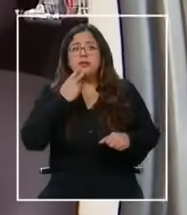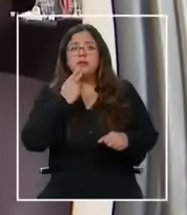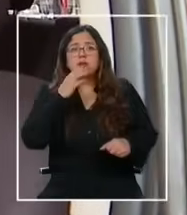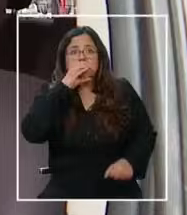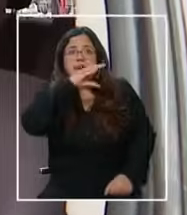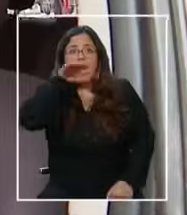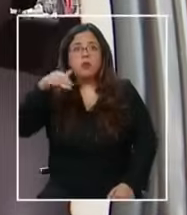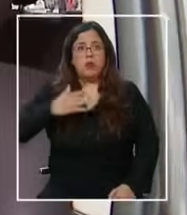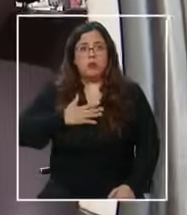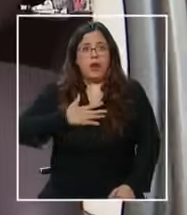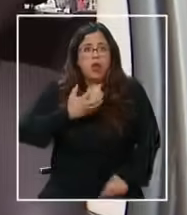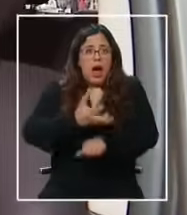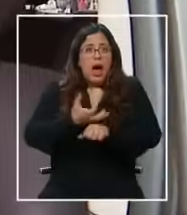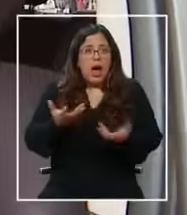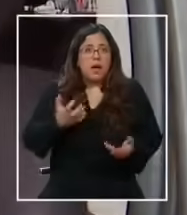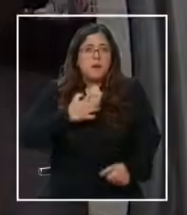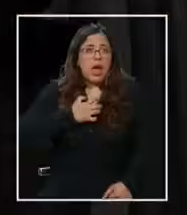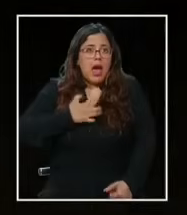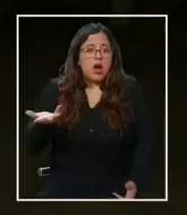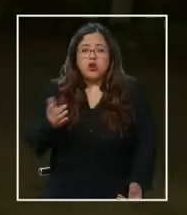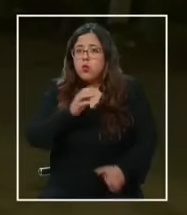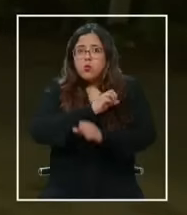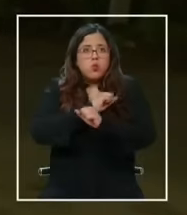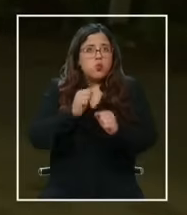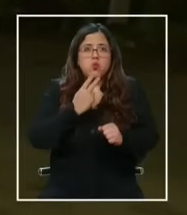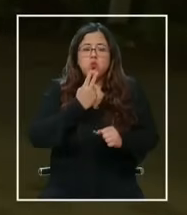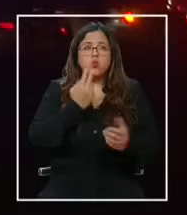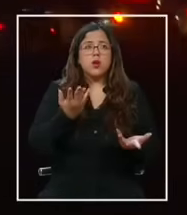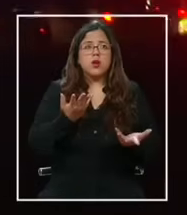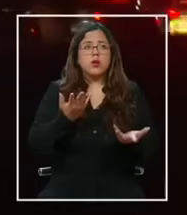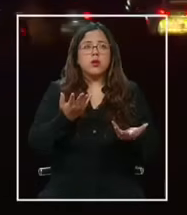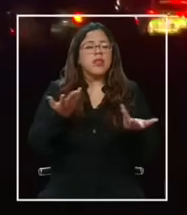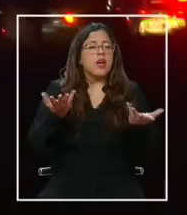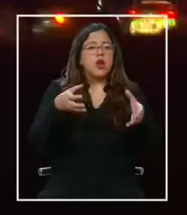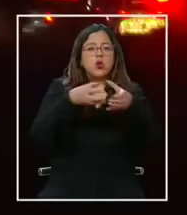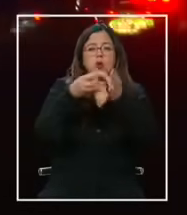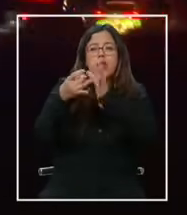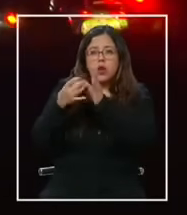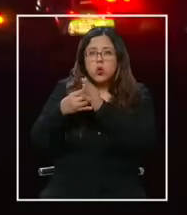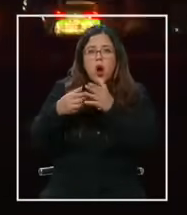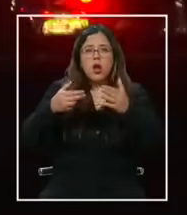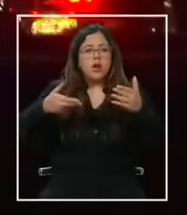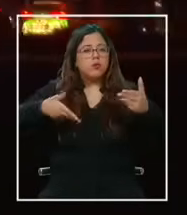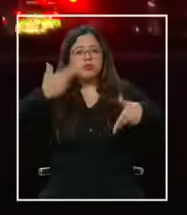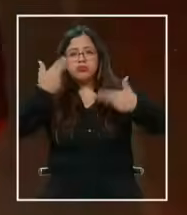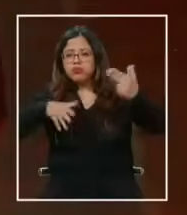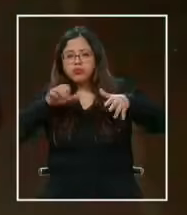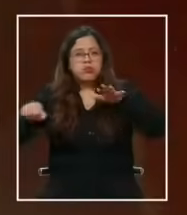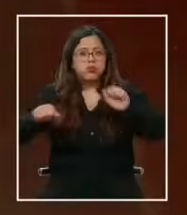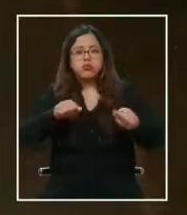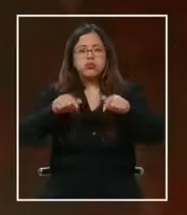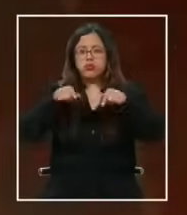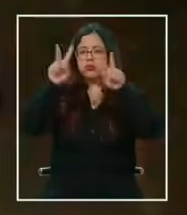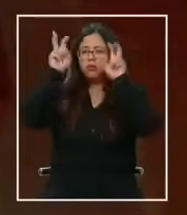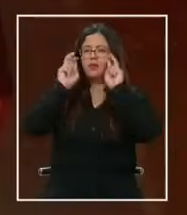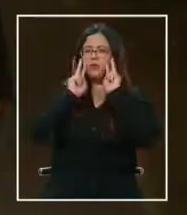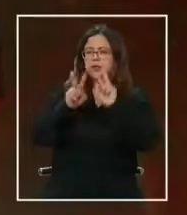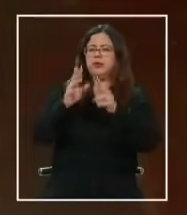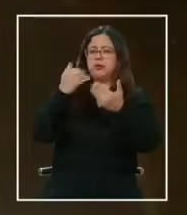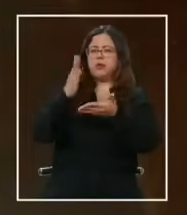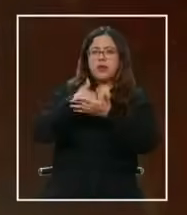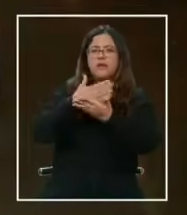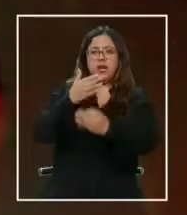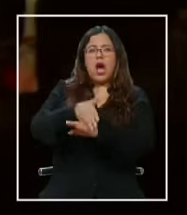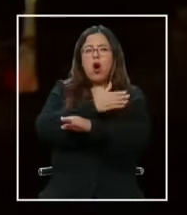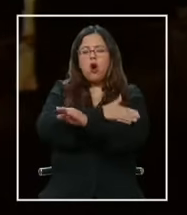parcelas el miedo no se puede vivir organizado ajuste de cuentas la forma lugar hablan de un hecho